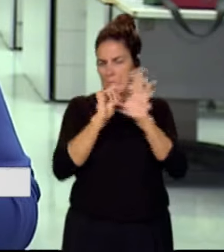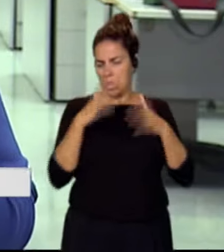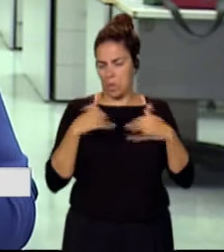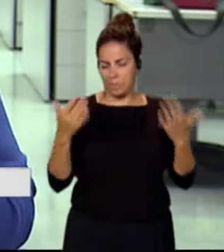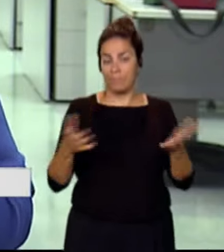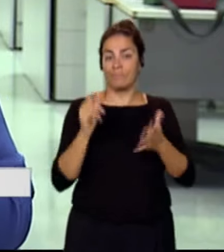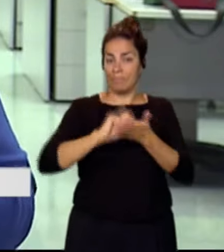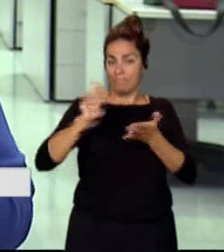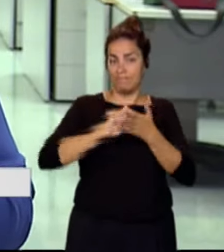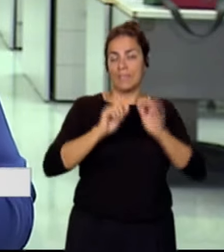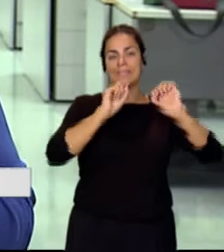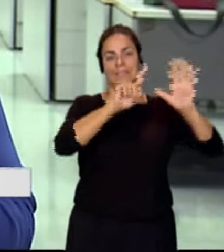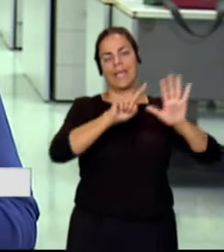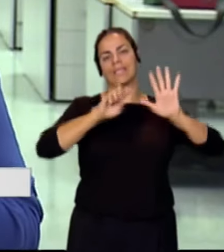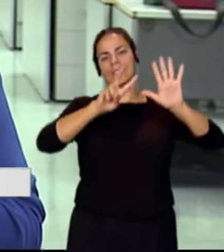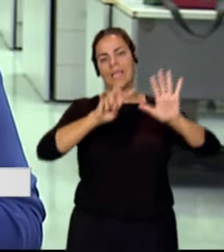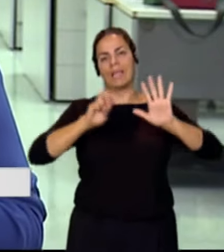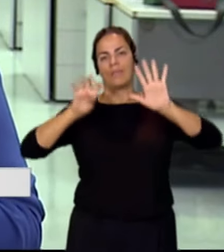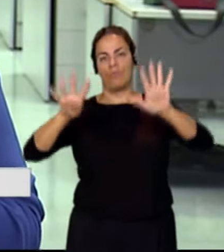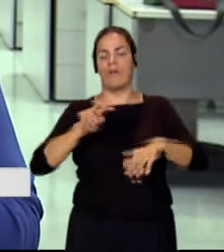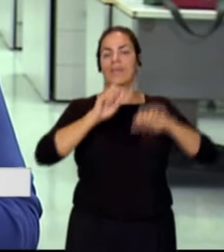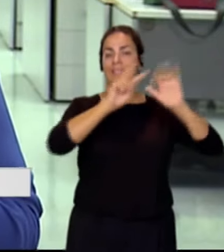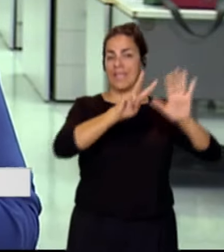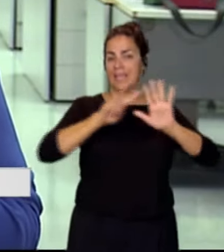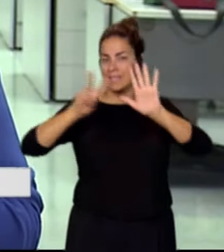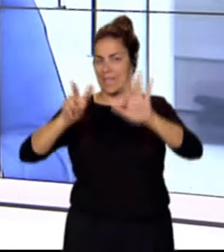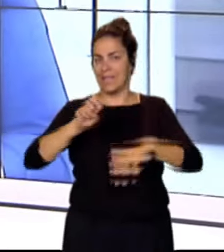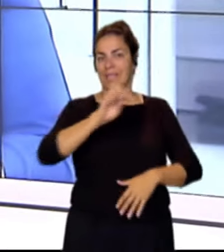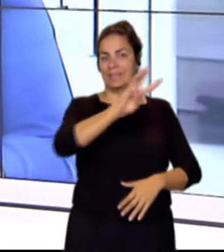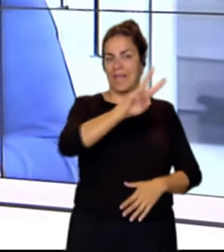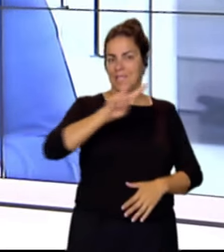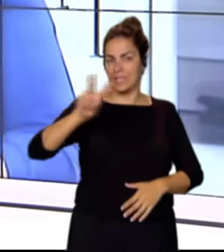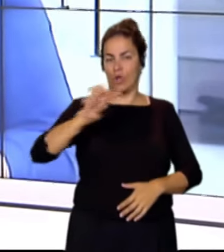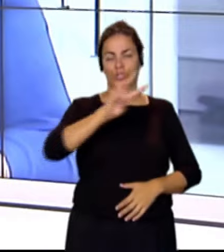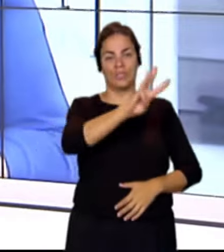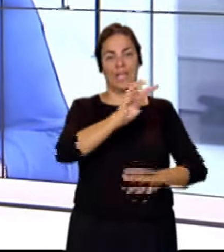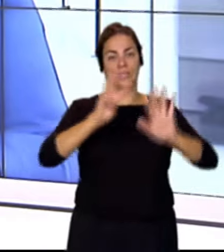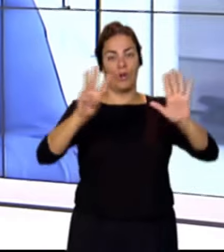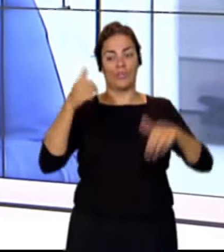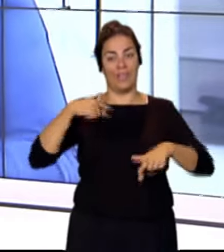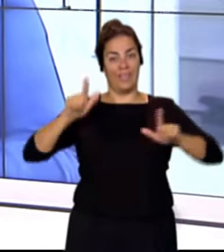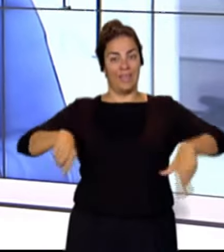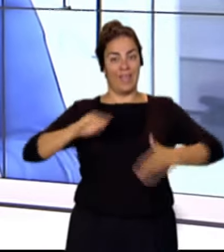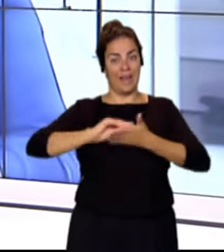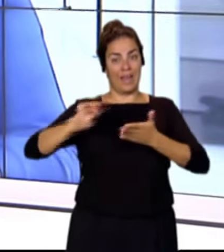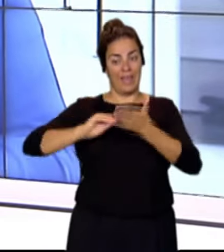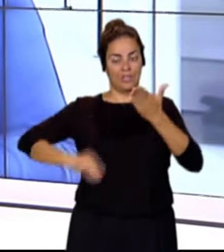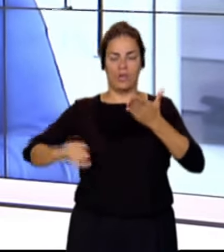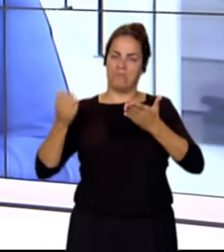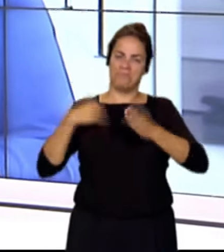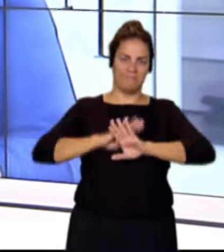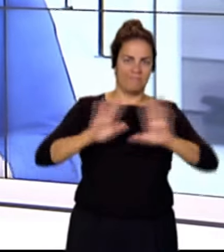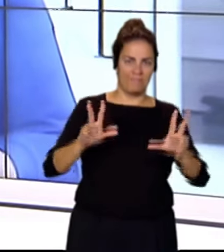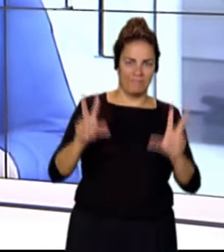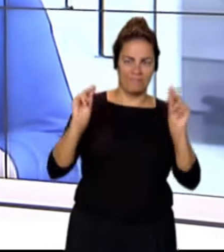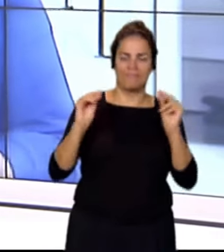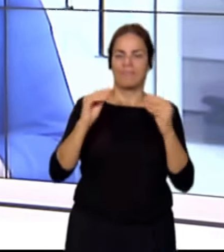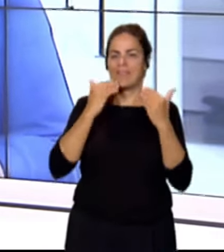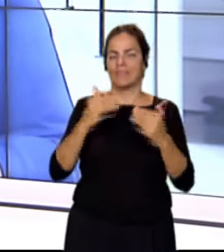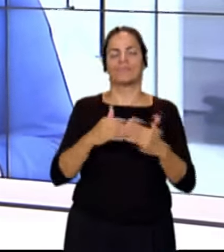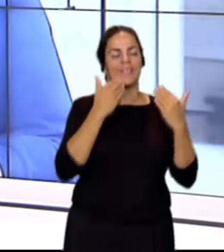679 77 3238 y esto es todo desde la redacción estale Gracias Jessica muy buenos días